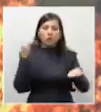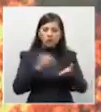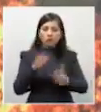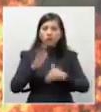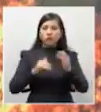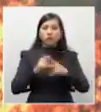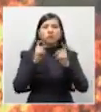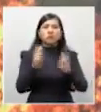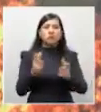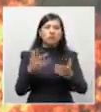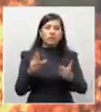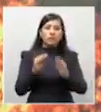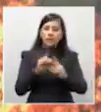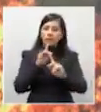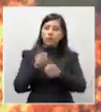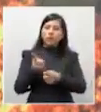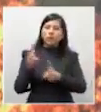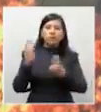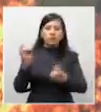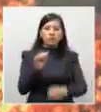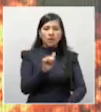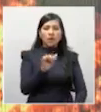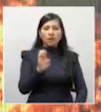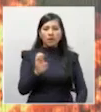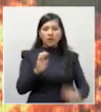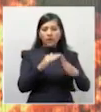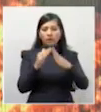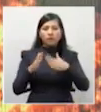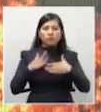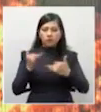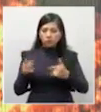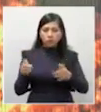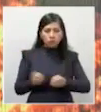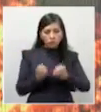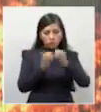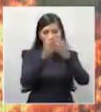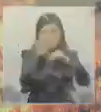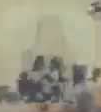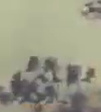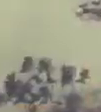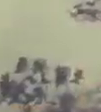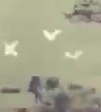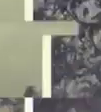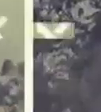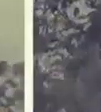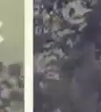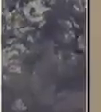en el relevamiento de información junto a todos los municipios afectados.